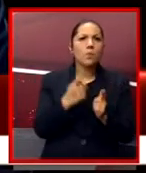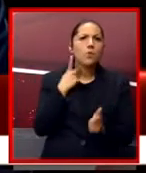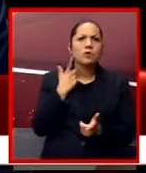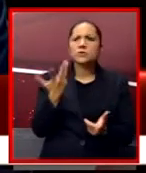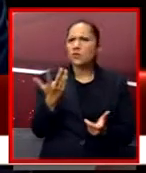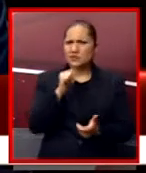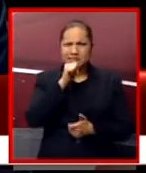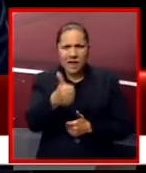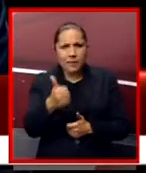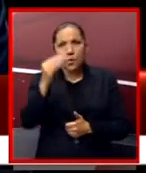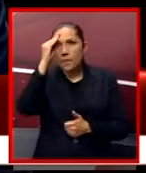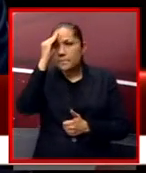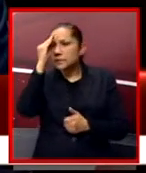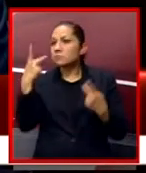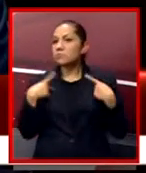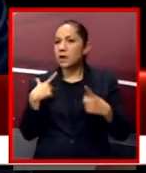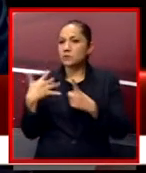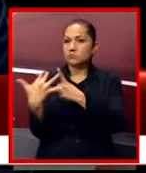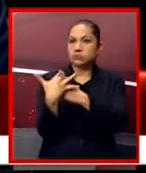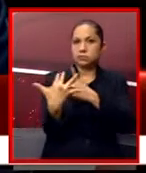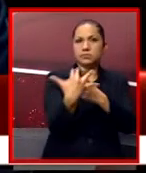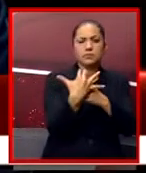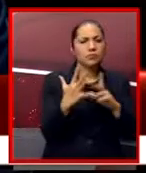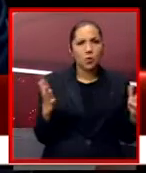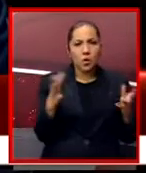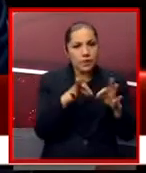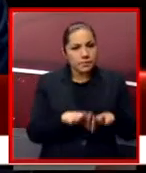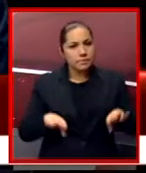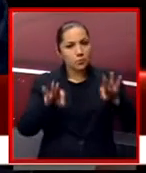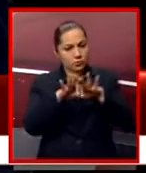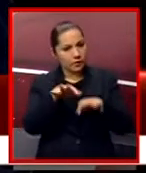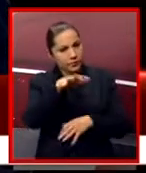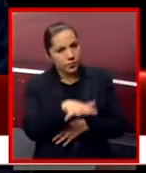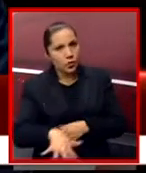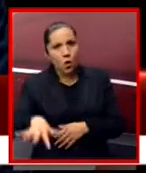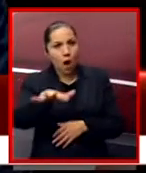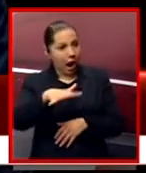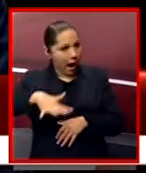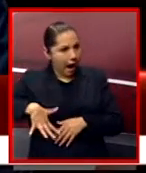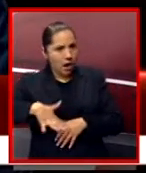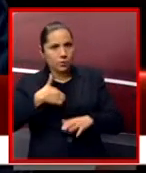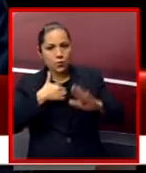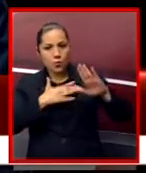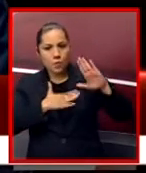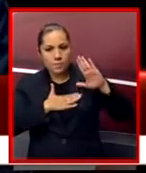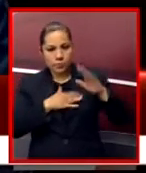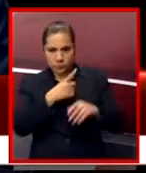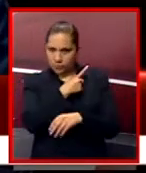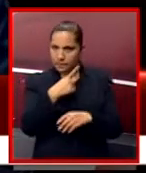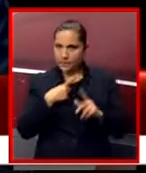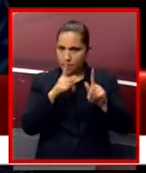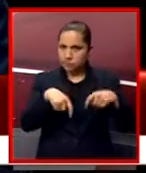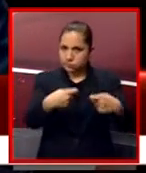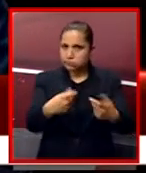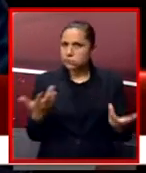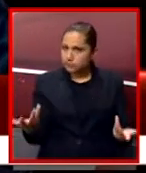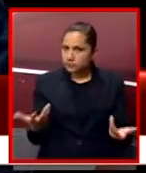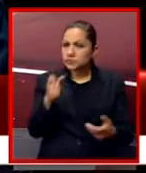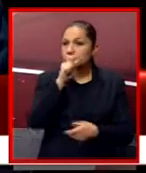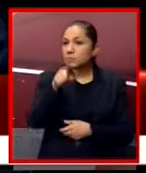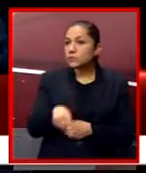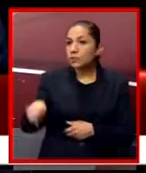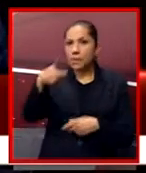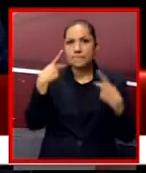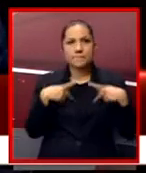ocurrencias, cumpliendo disciplina y adecuándose a nuestros compromisos, sin descuidar la economía familiar,